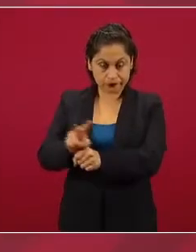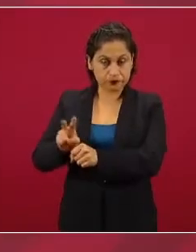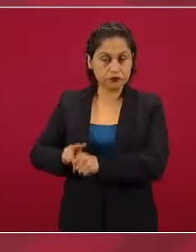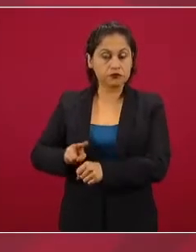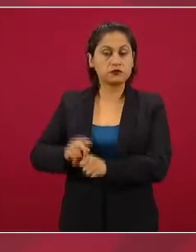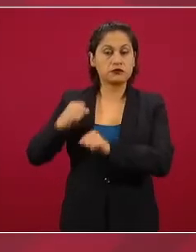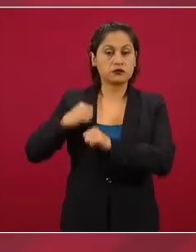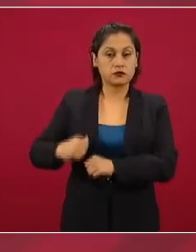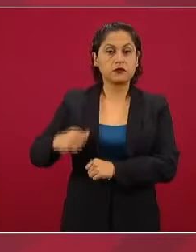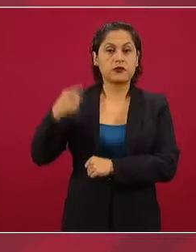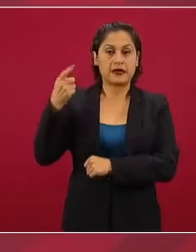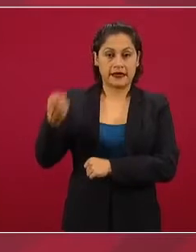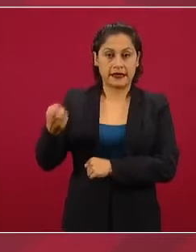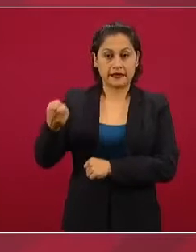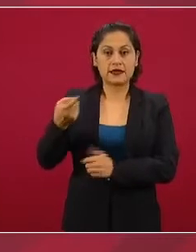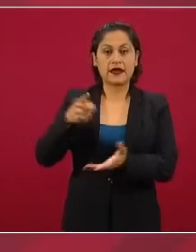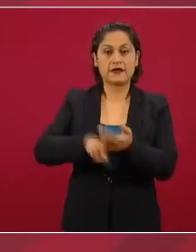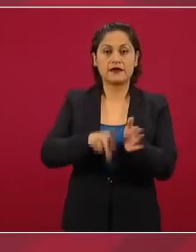Lázaro Ríos.